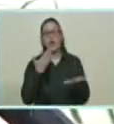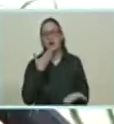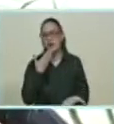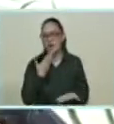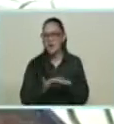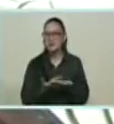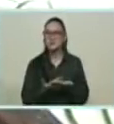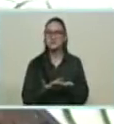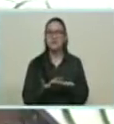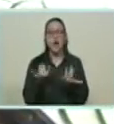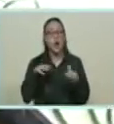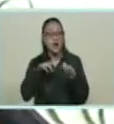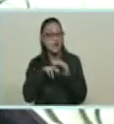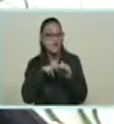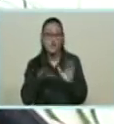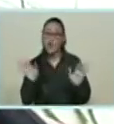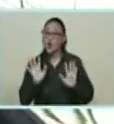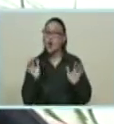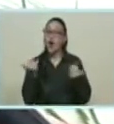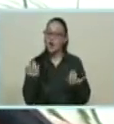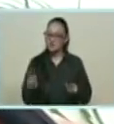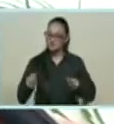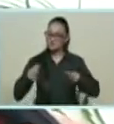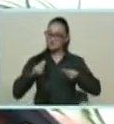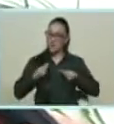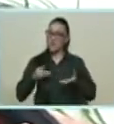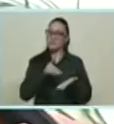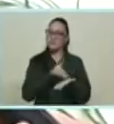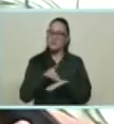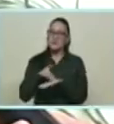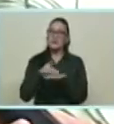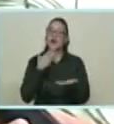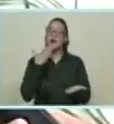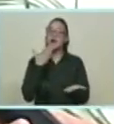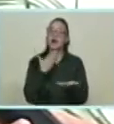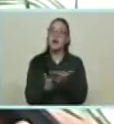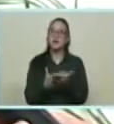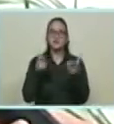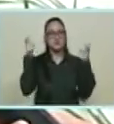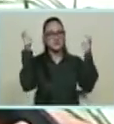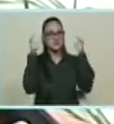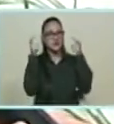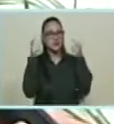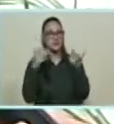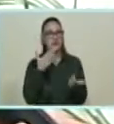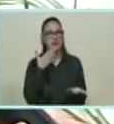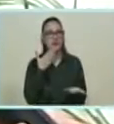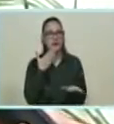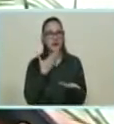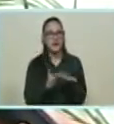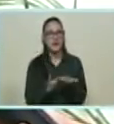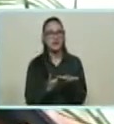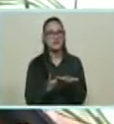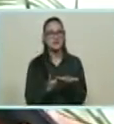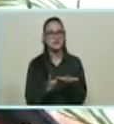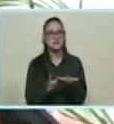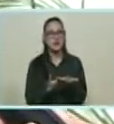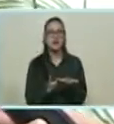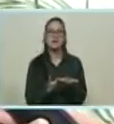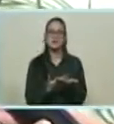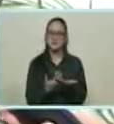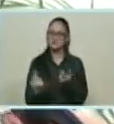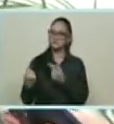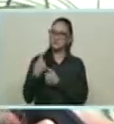presidente. Ya no somos refugiados, ya somos dignificados. Gracias a nuestro comandante en jefe, Hugo Chávez. Gracias a nuestro legado que él dejó.